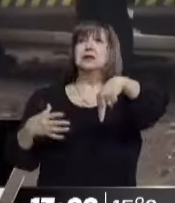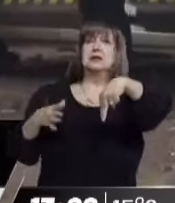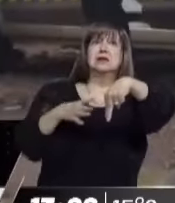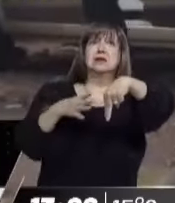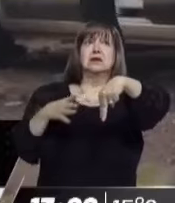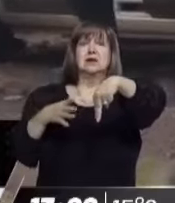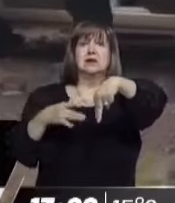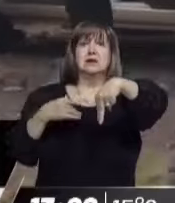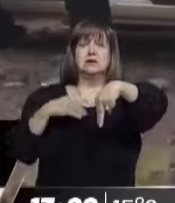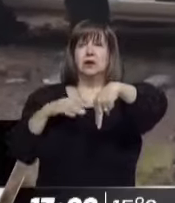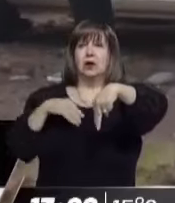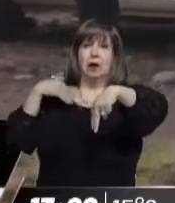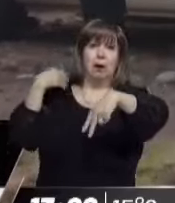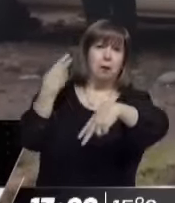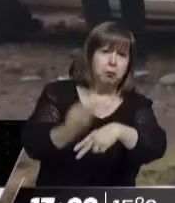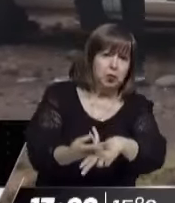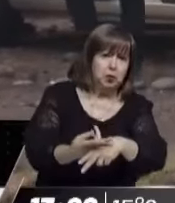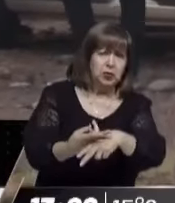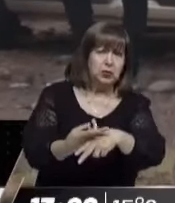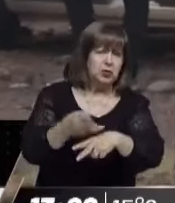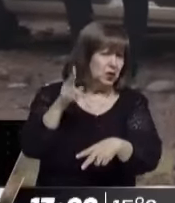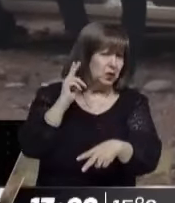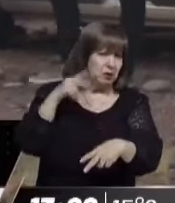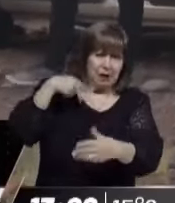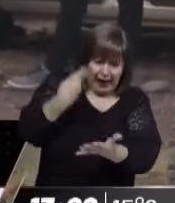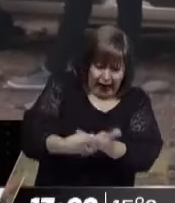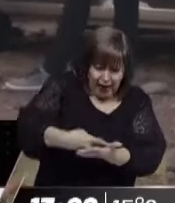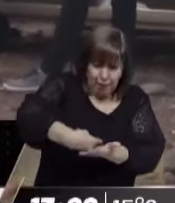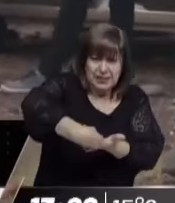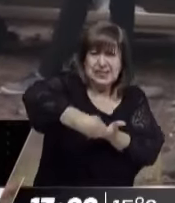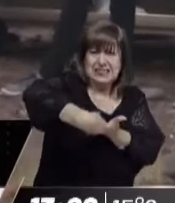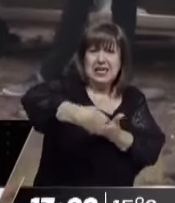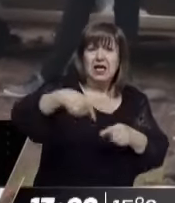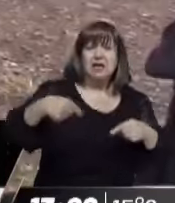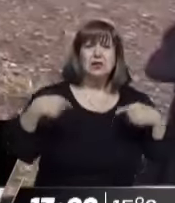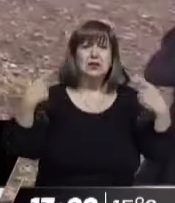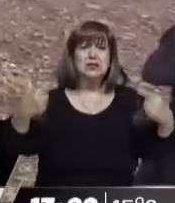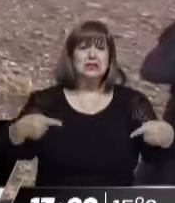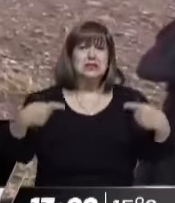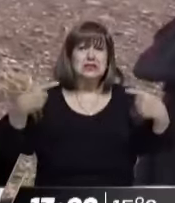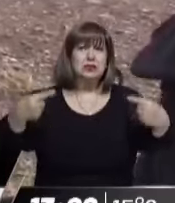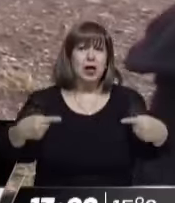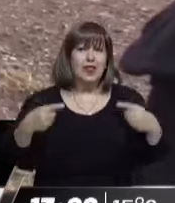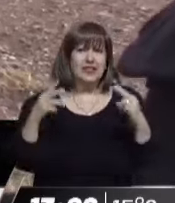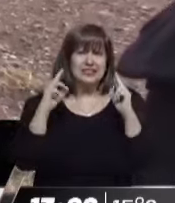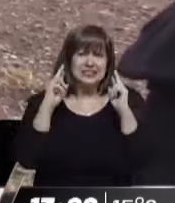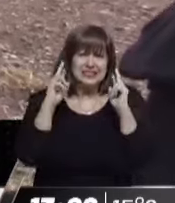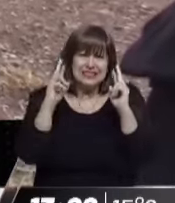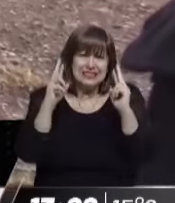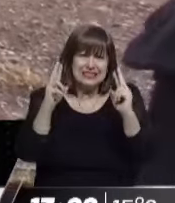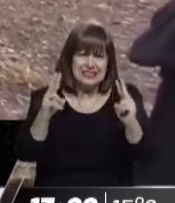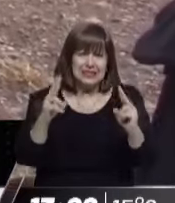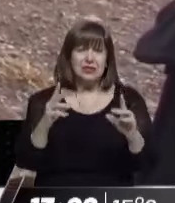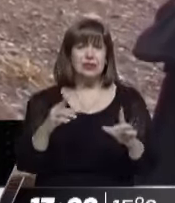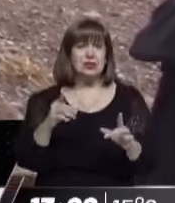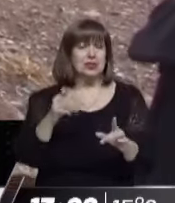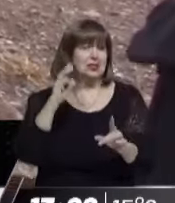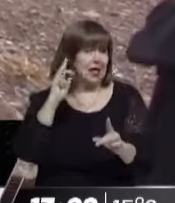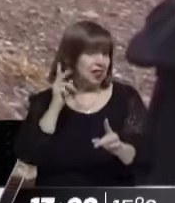yo ya estaba en el piso, escuchaba ese arrastre, ese ruido de fierros en el piso y nada más. Pero